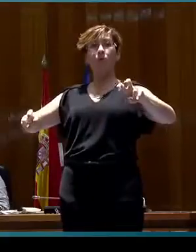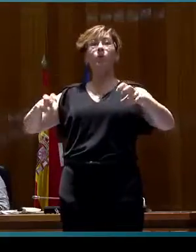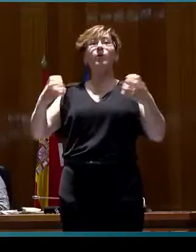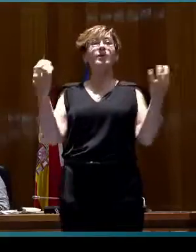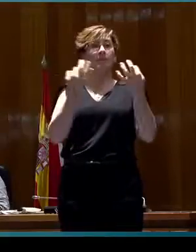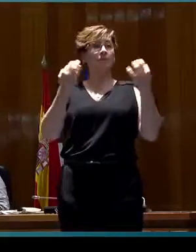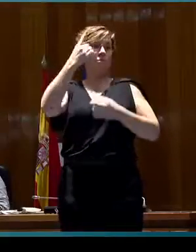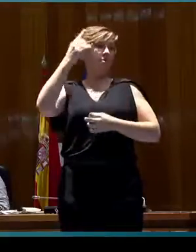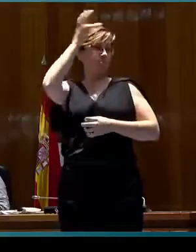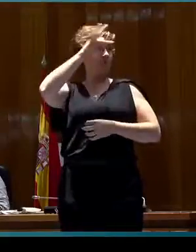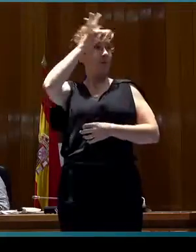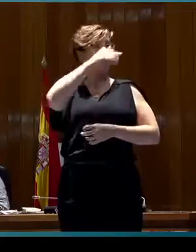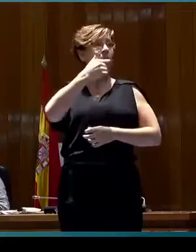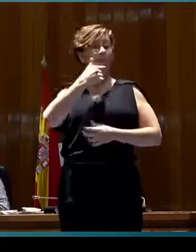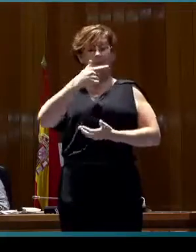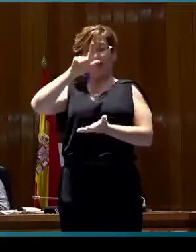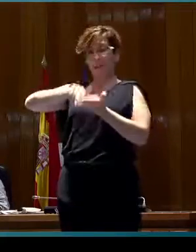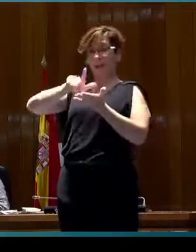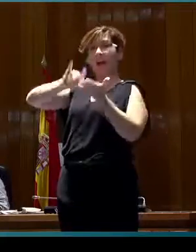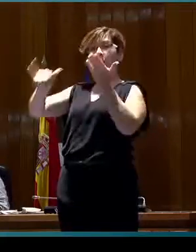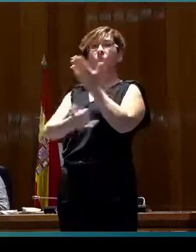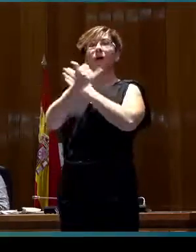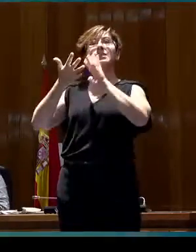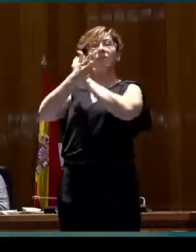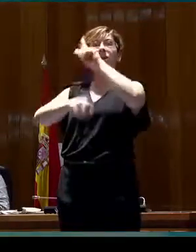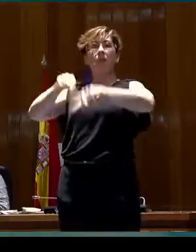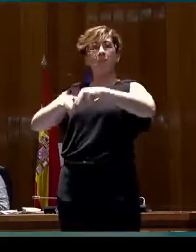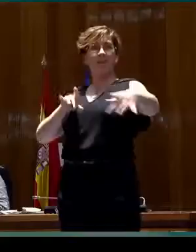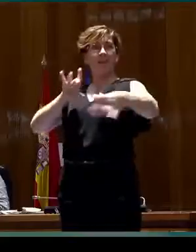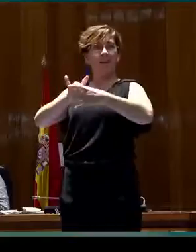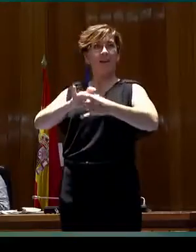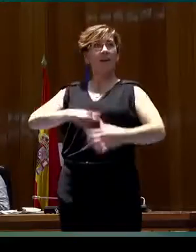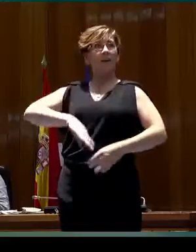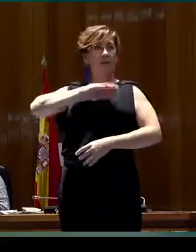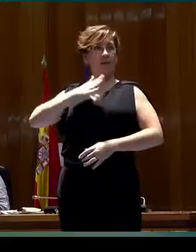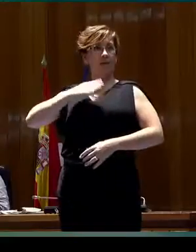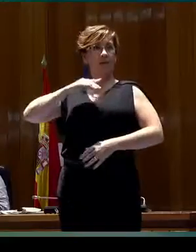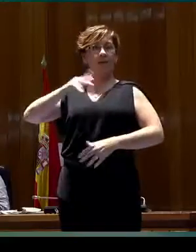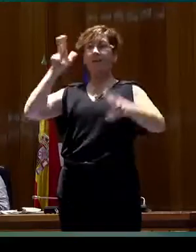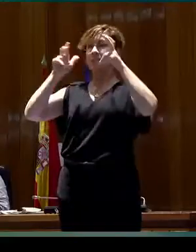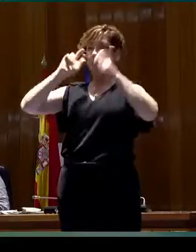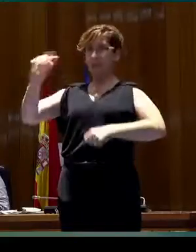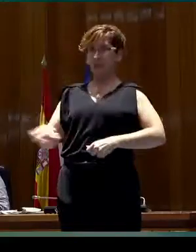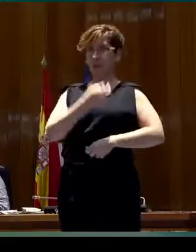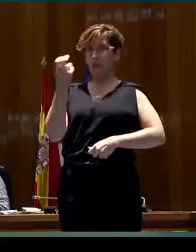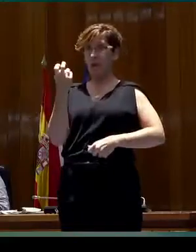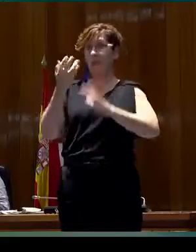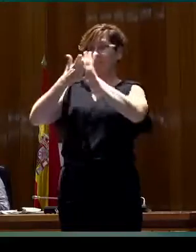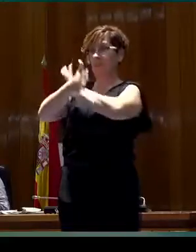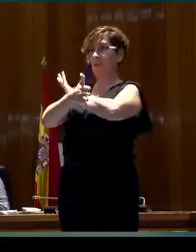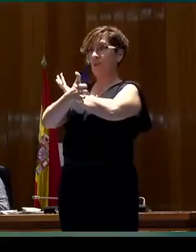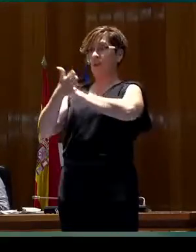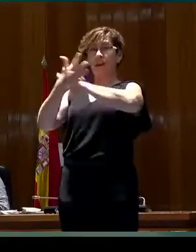no está atada a las modalidades sensoriales específicas, en tanto en cuanto suponía Chomsky que la lengua de señas,